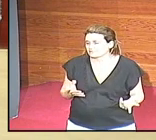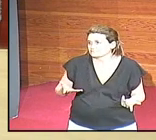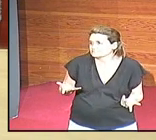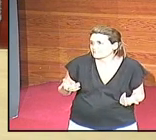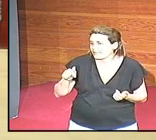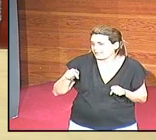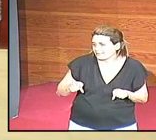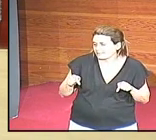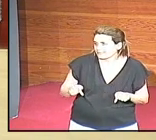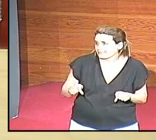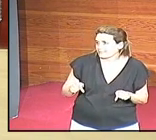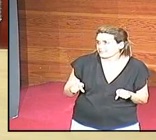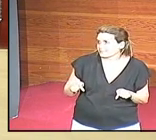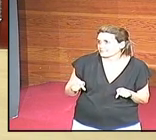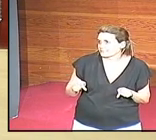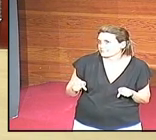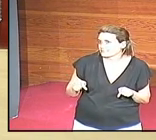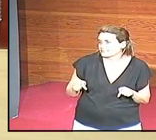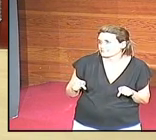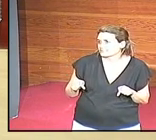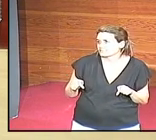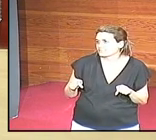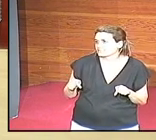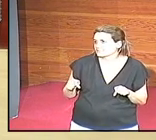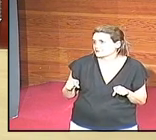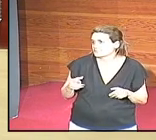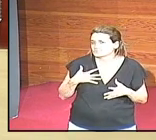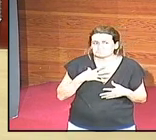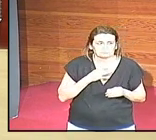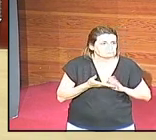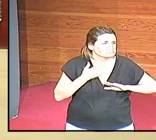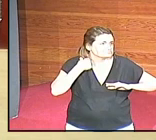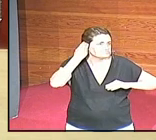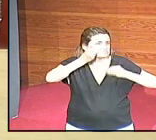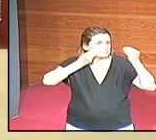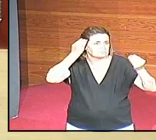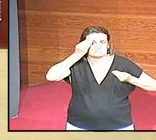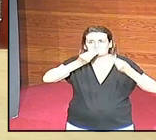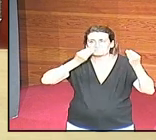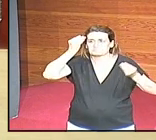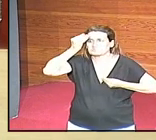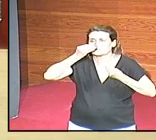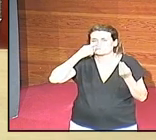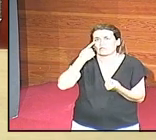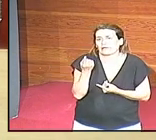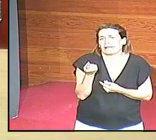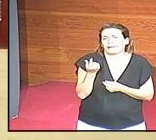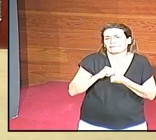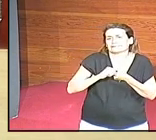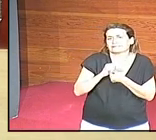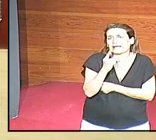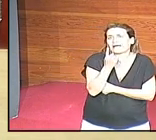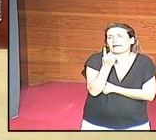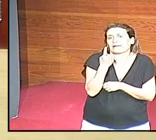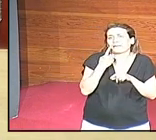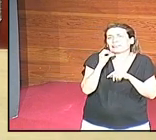aquí pues seguimos igual pensando que la patata ha subido medio euro por no sé qué,